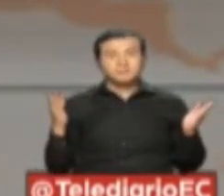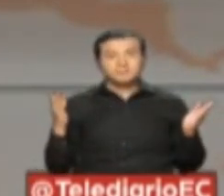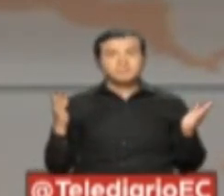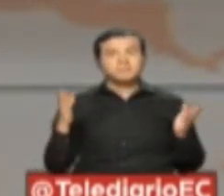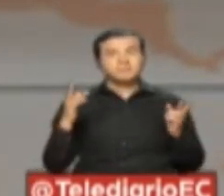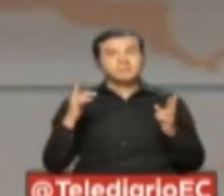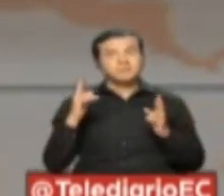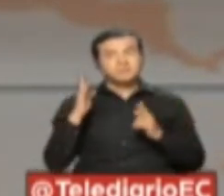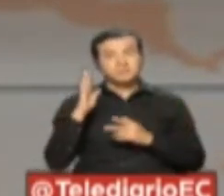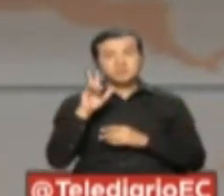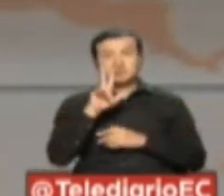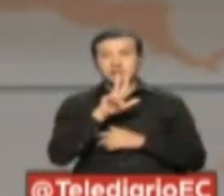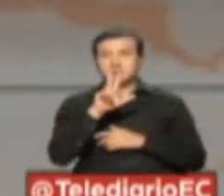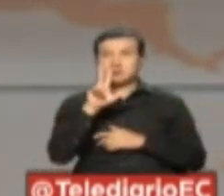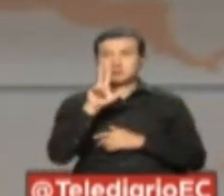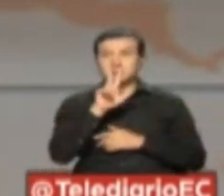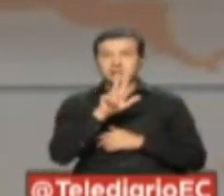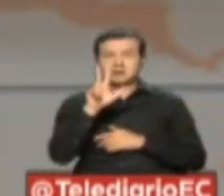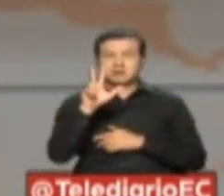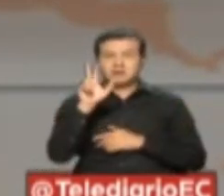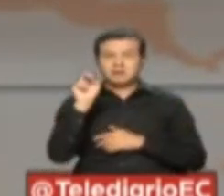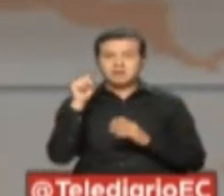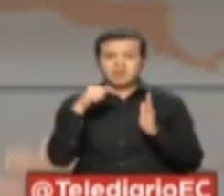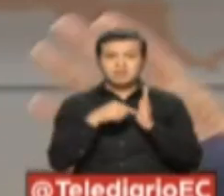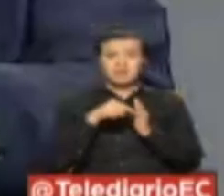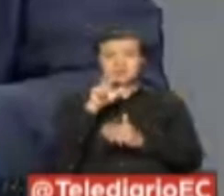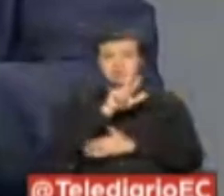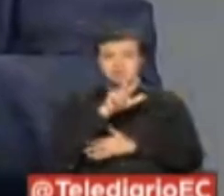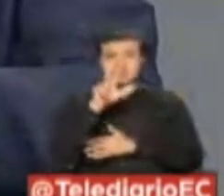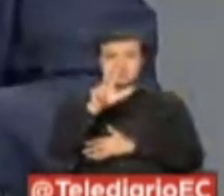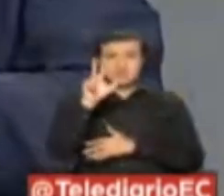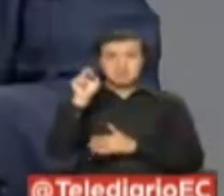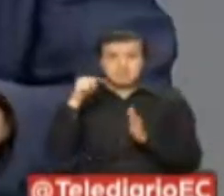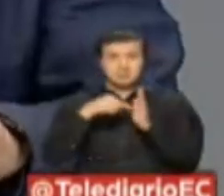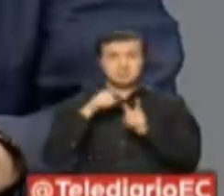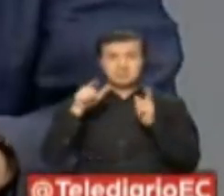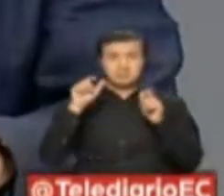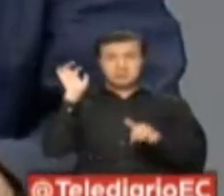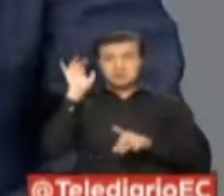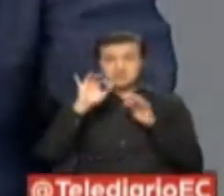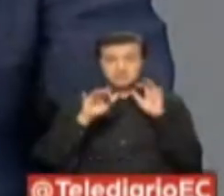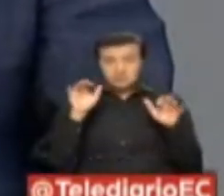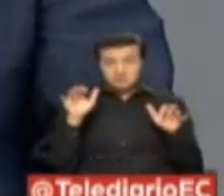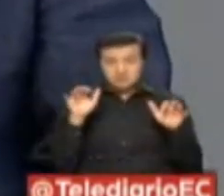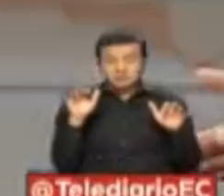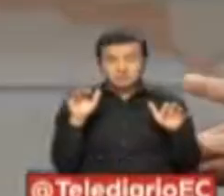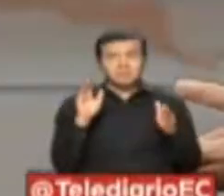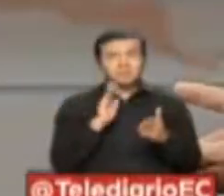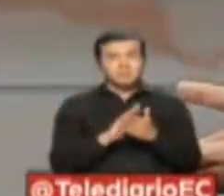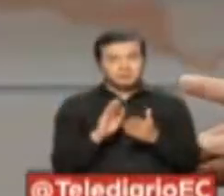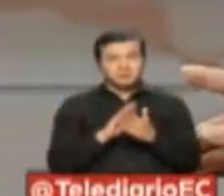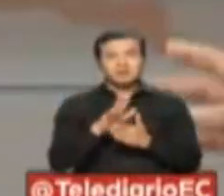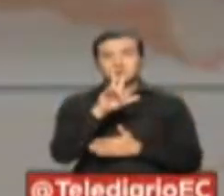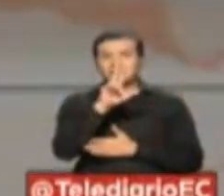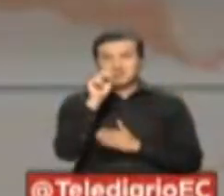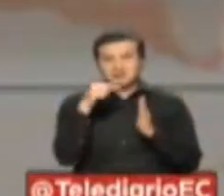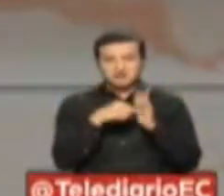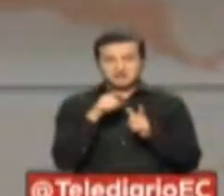mediante 330 mil personas 330 mil razones 30